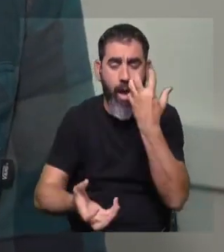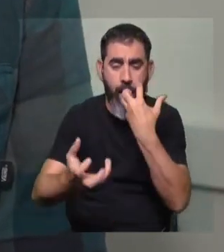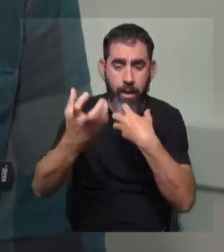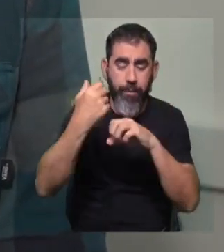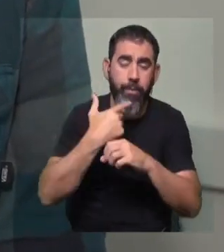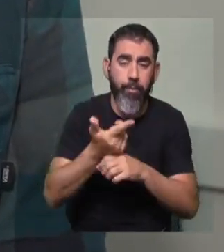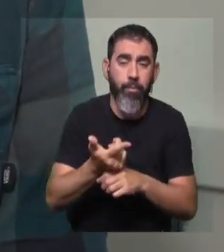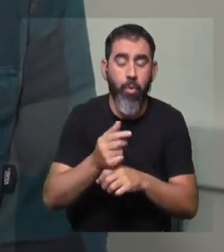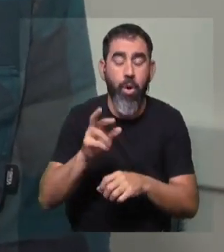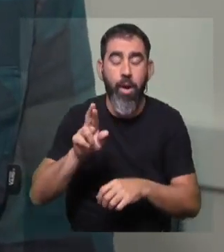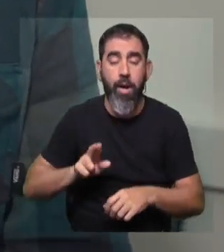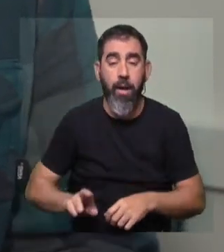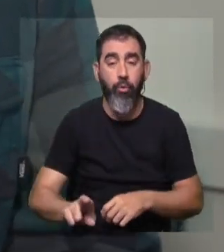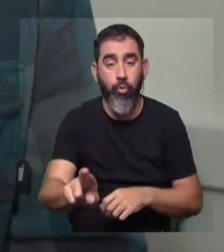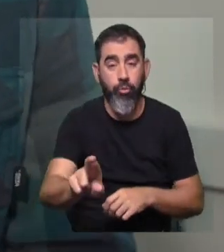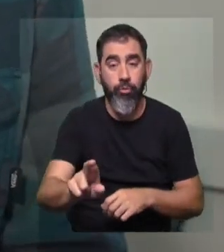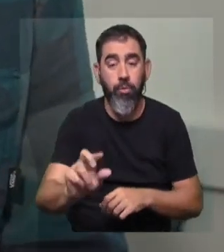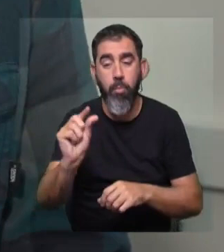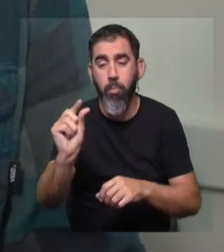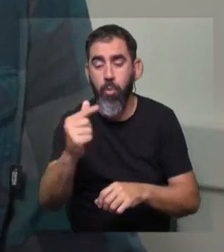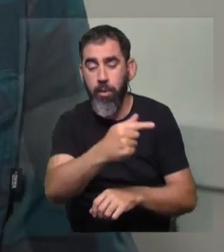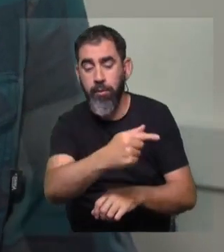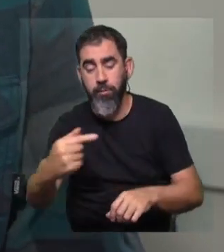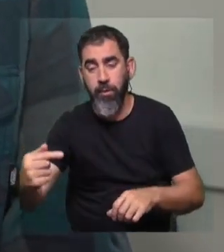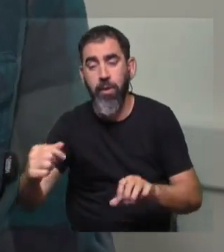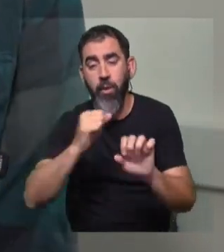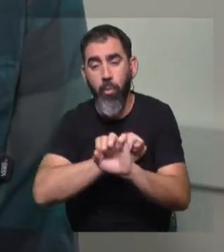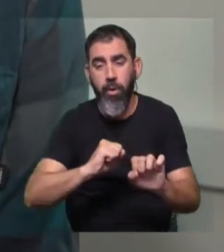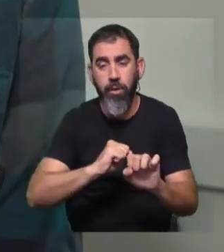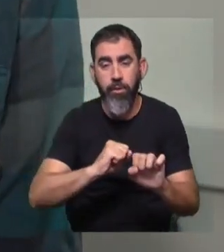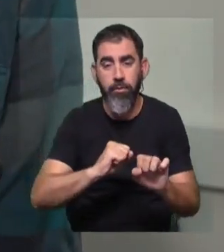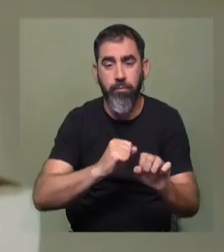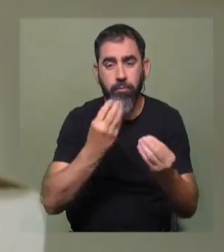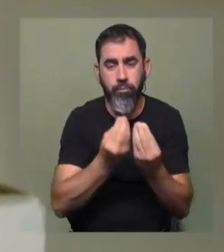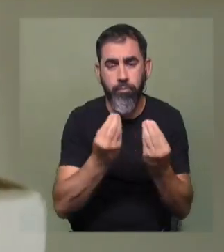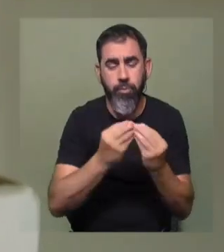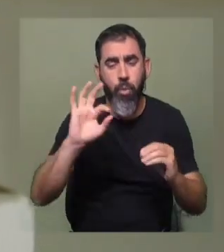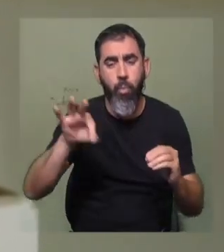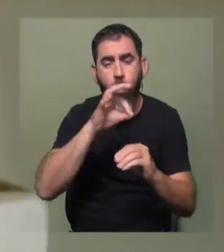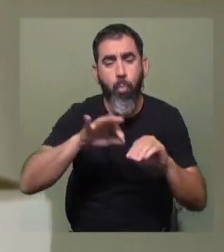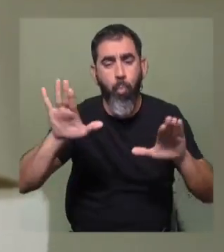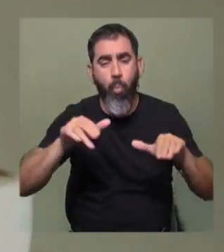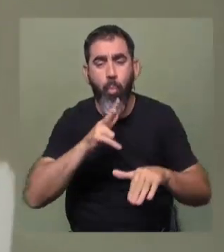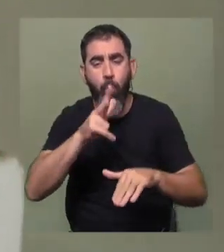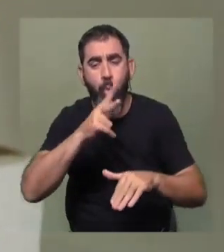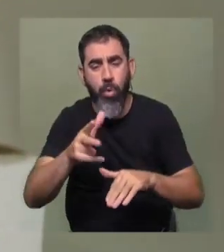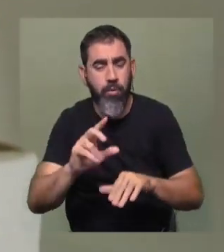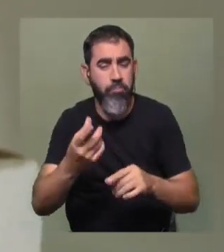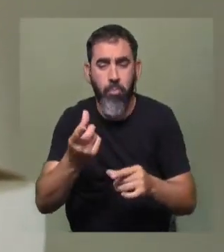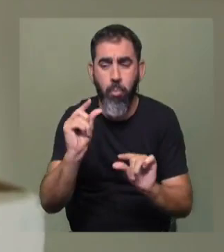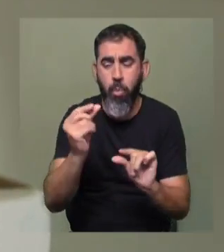como en ratones. En pocas semanas nosotros podemos ya tener varias generaciones de moscas. No precisa mucha